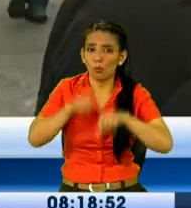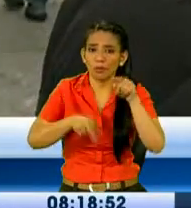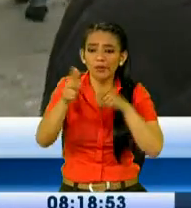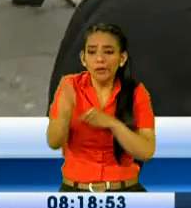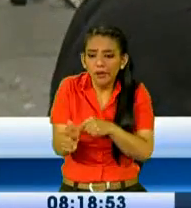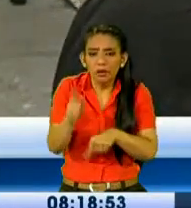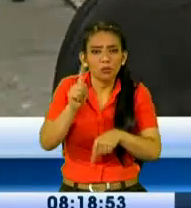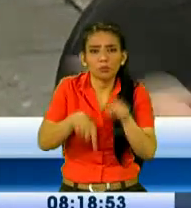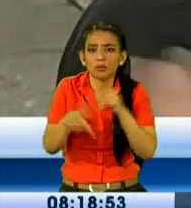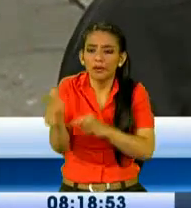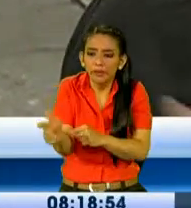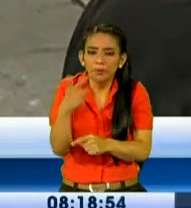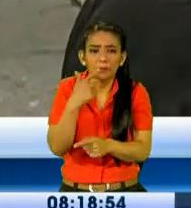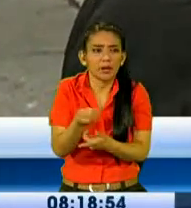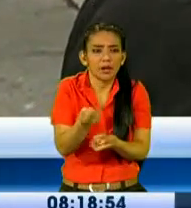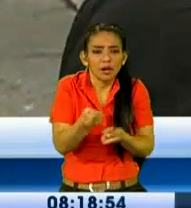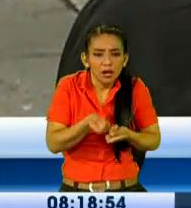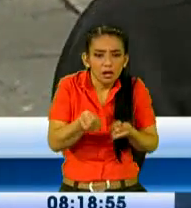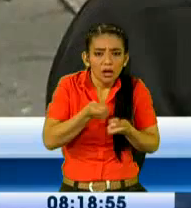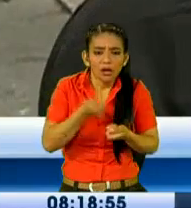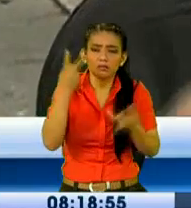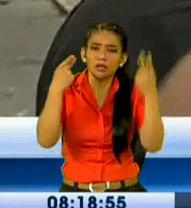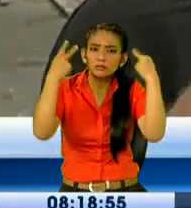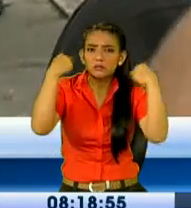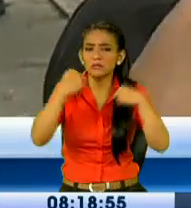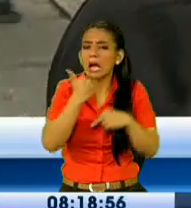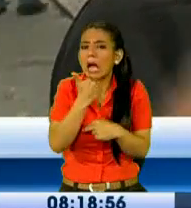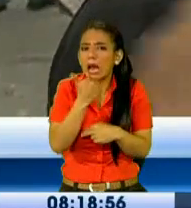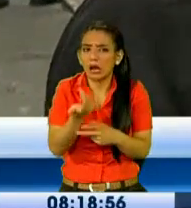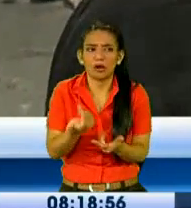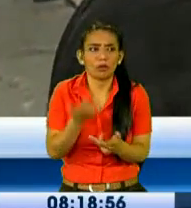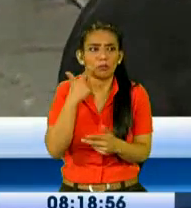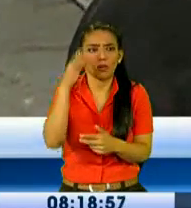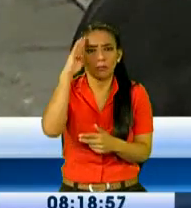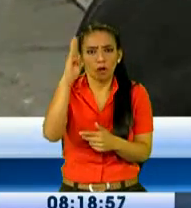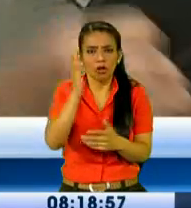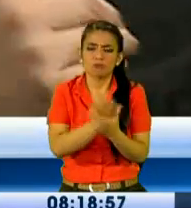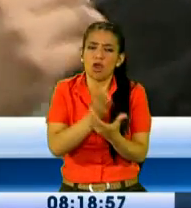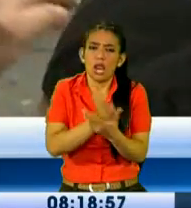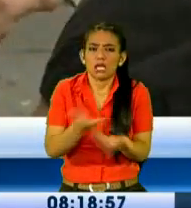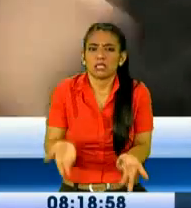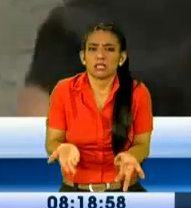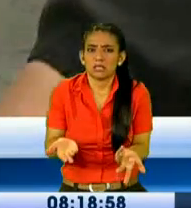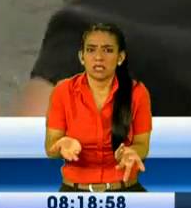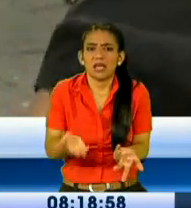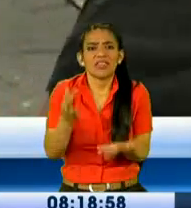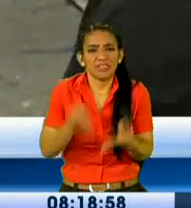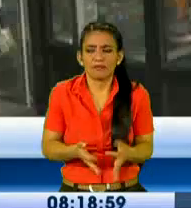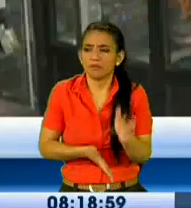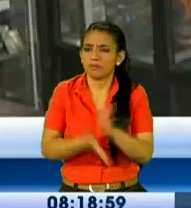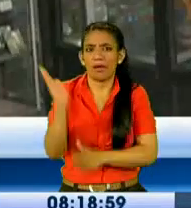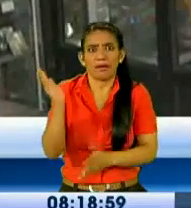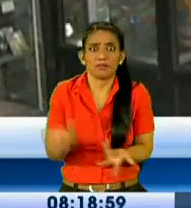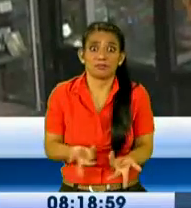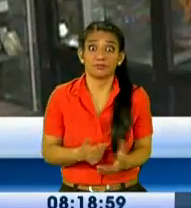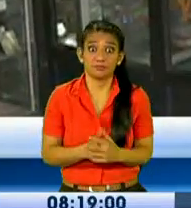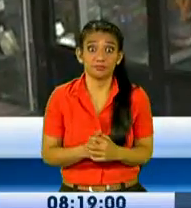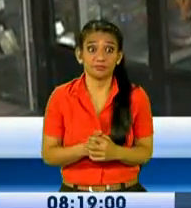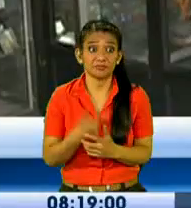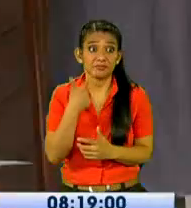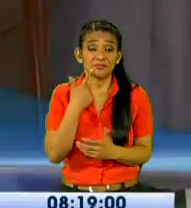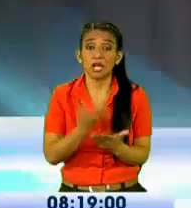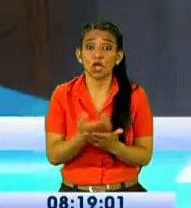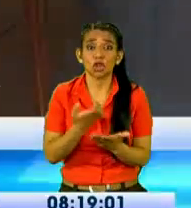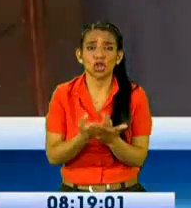ahí para cortarse el cabello porque los policías molestan y tienen que salir volando dicen que las pérdidas económicas